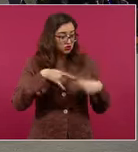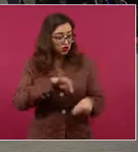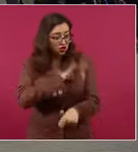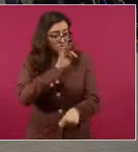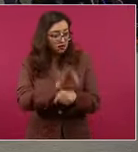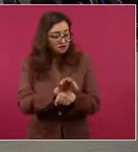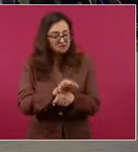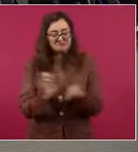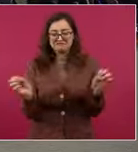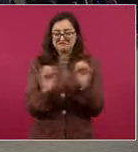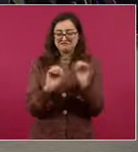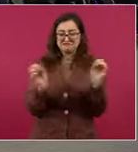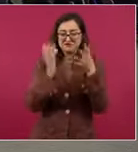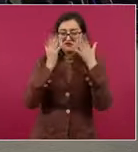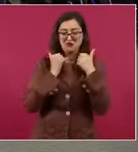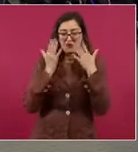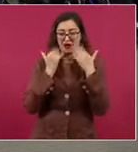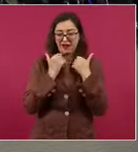Nada.